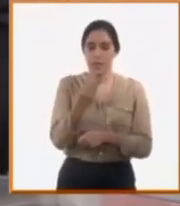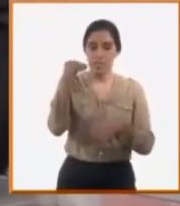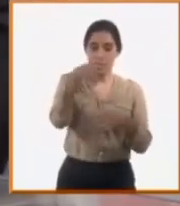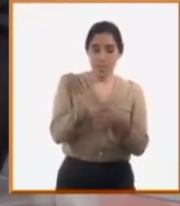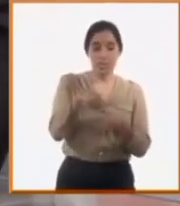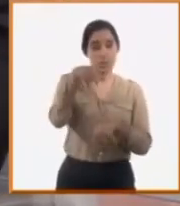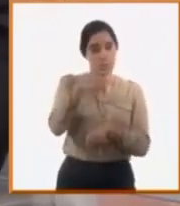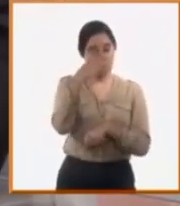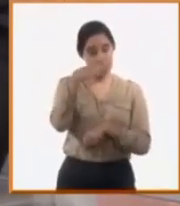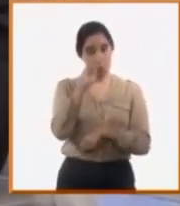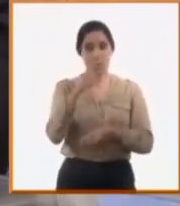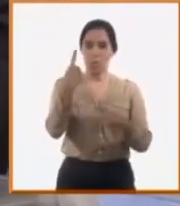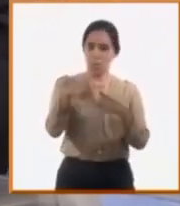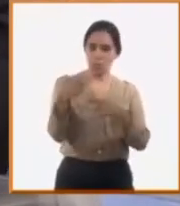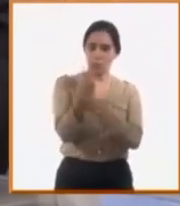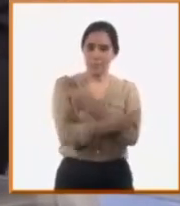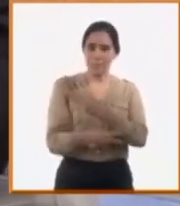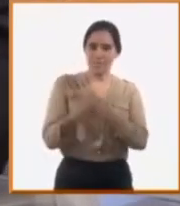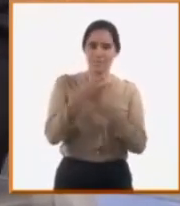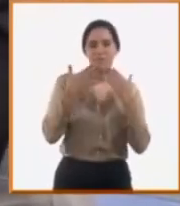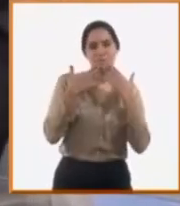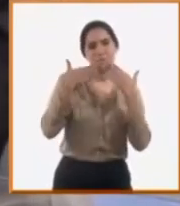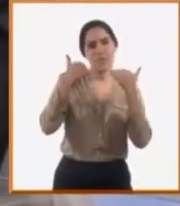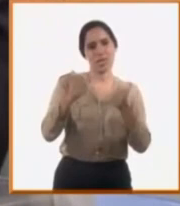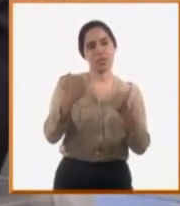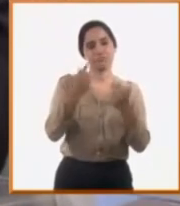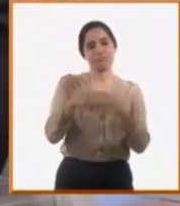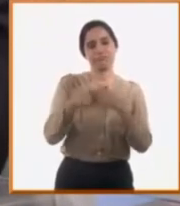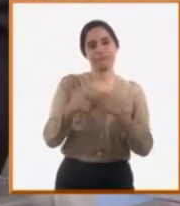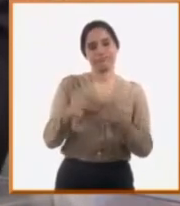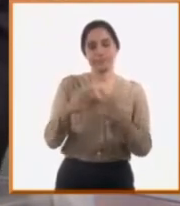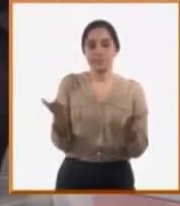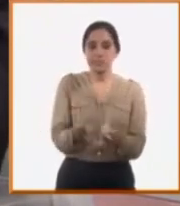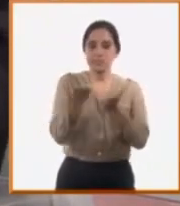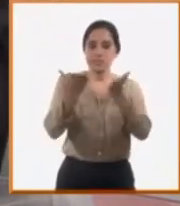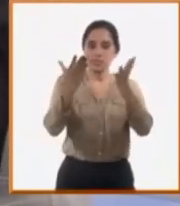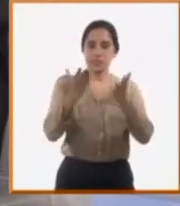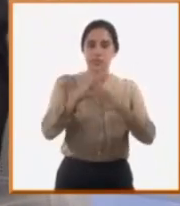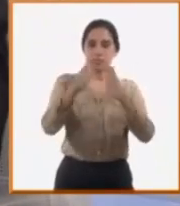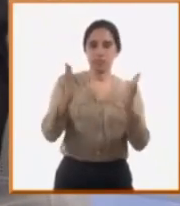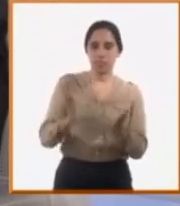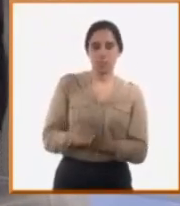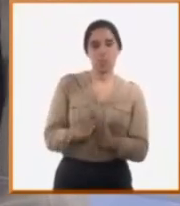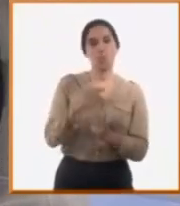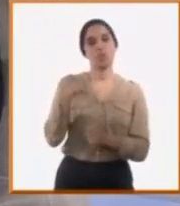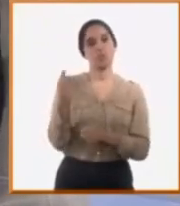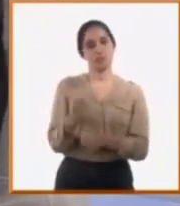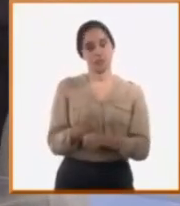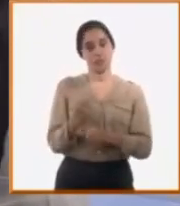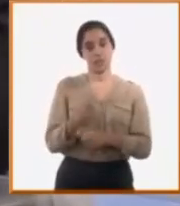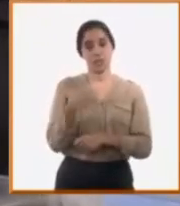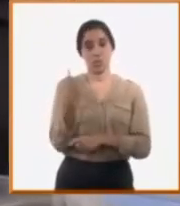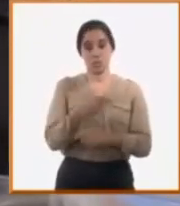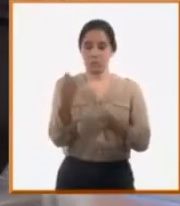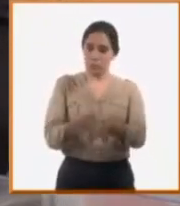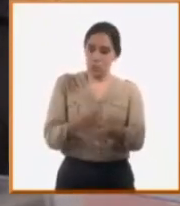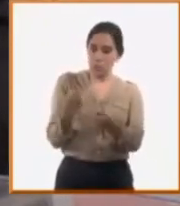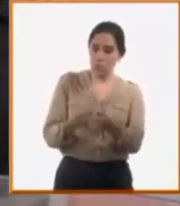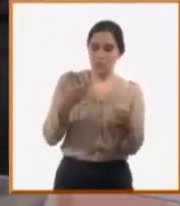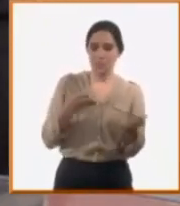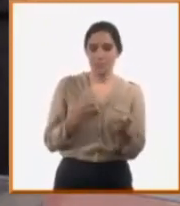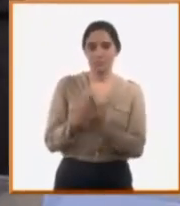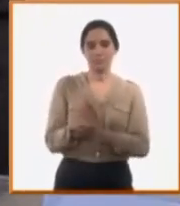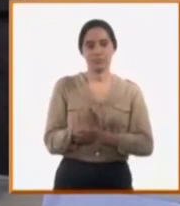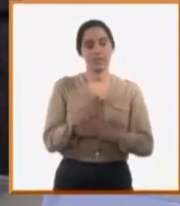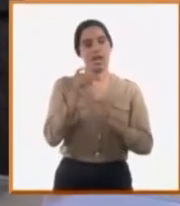un mundo mejor un país mejor y hacer lo demás con fuerzas endógenas y de manera sostenible como nos